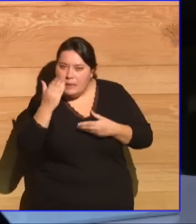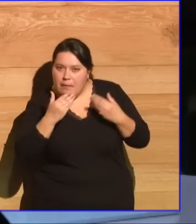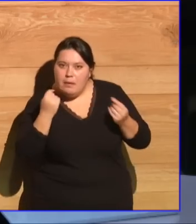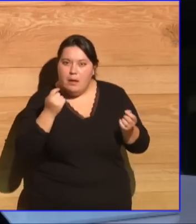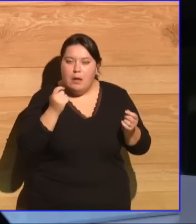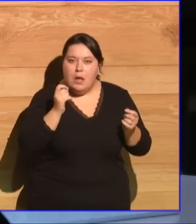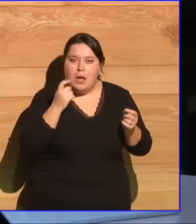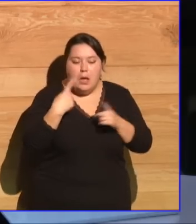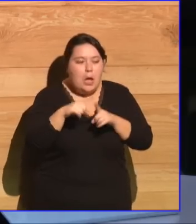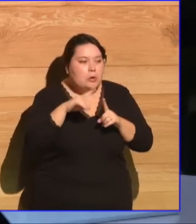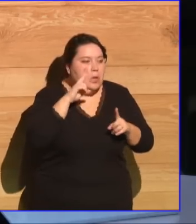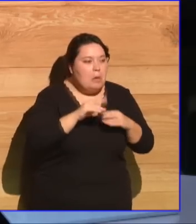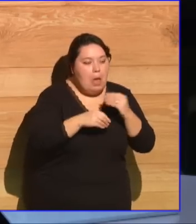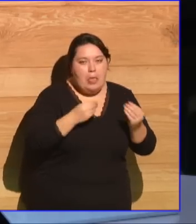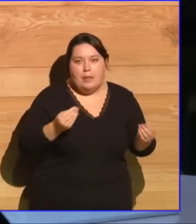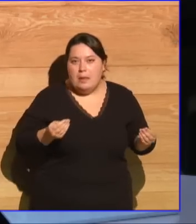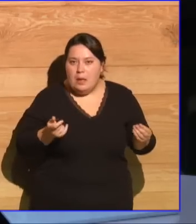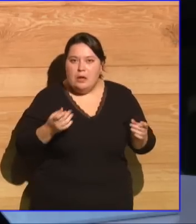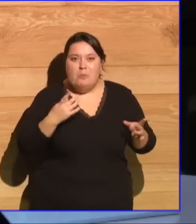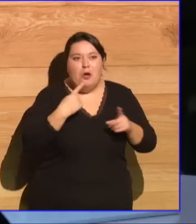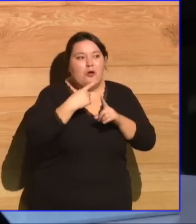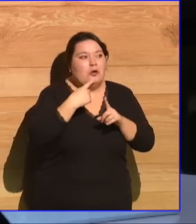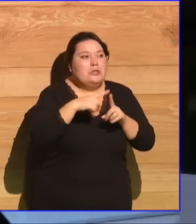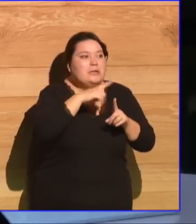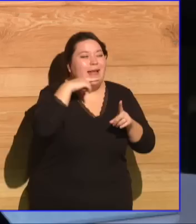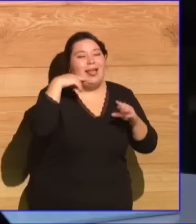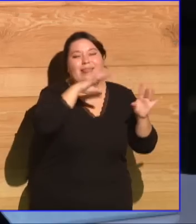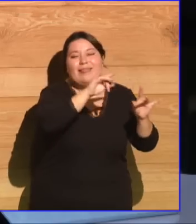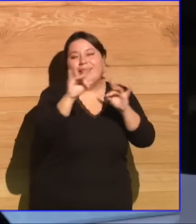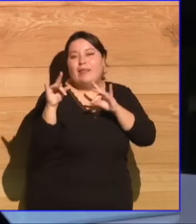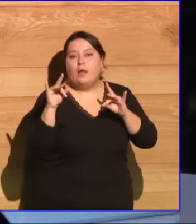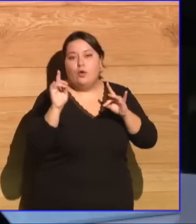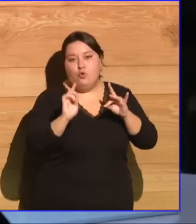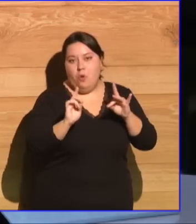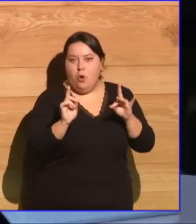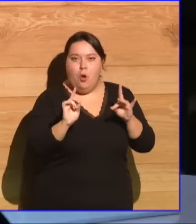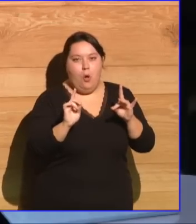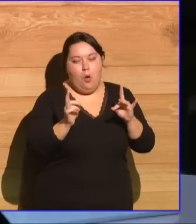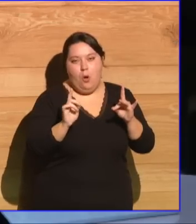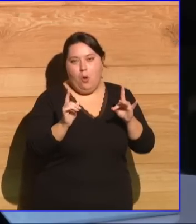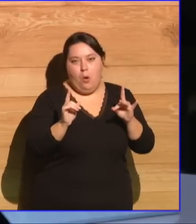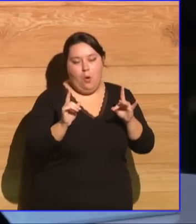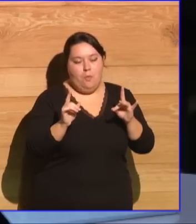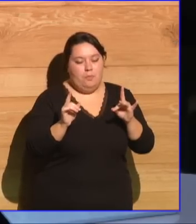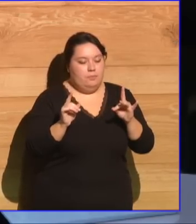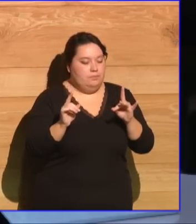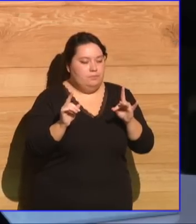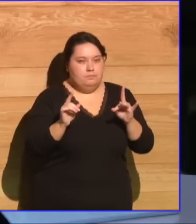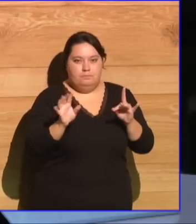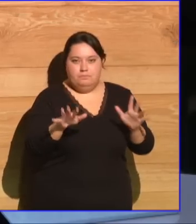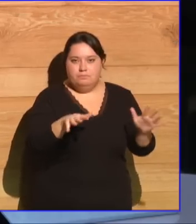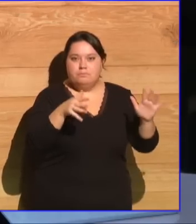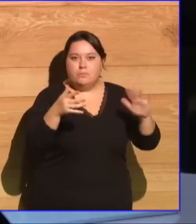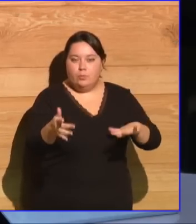mirada sobre las cosas y que no tenía ganas de edulcorarlas más de la cuenta. Y a la vez no exactamente las edulcora, sino las convierte